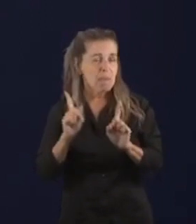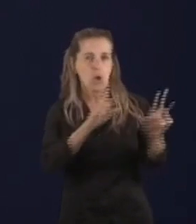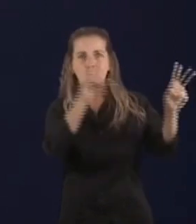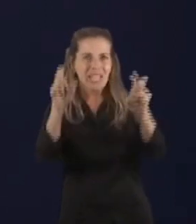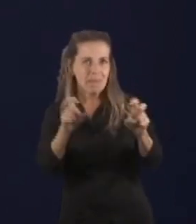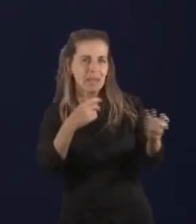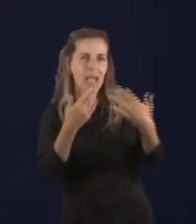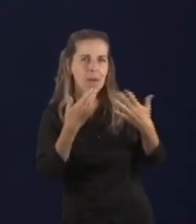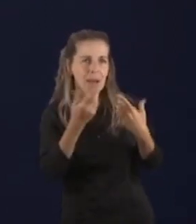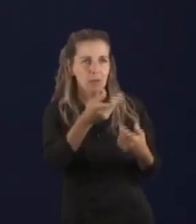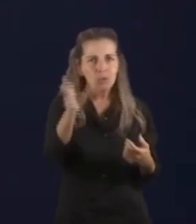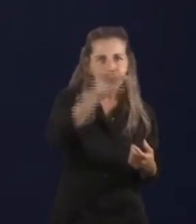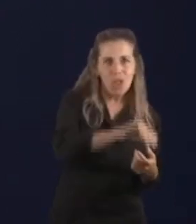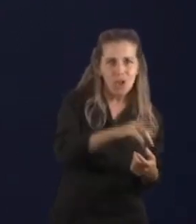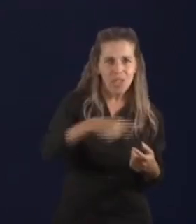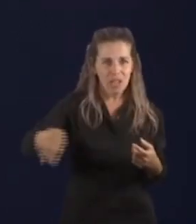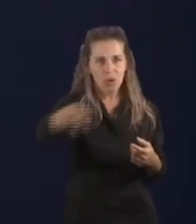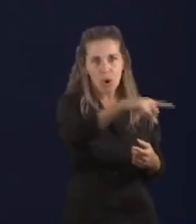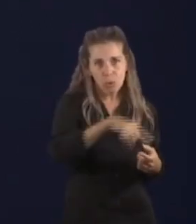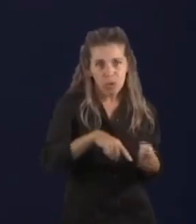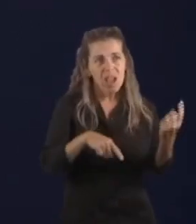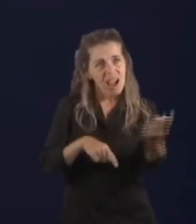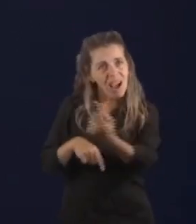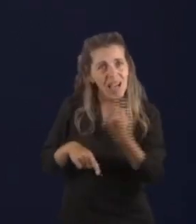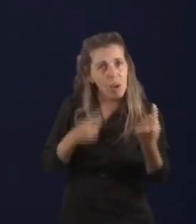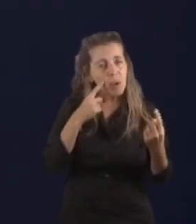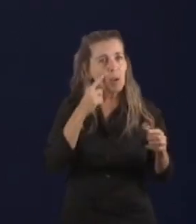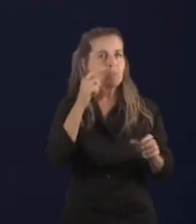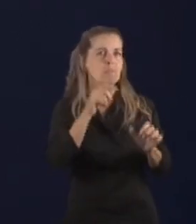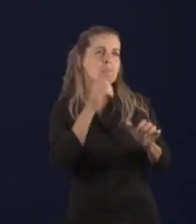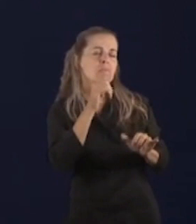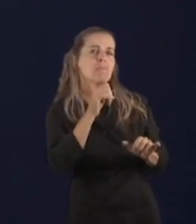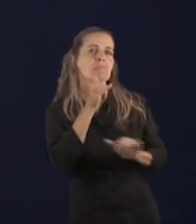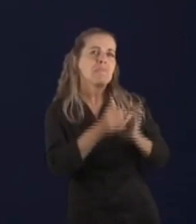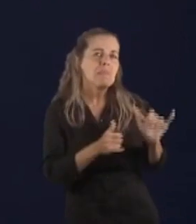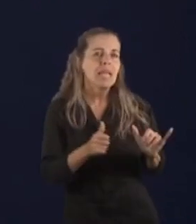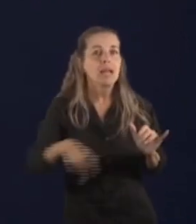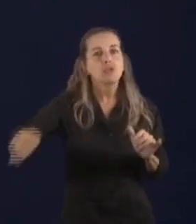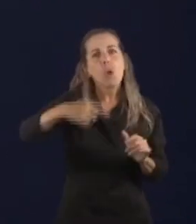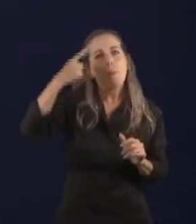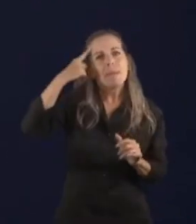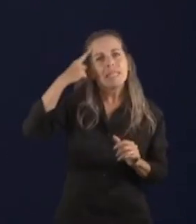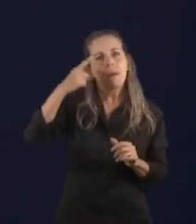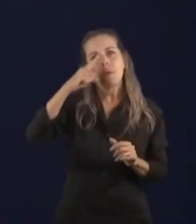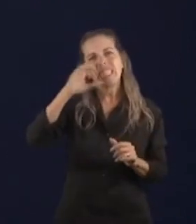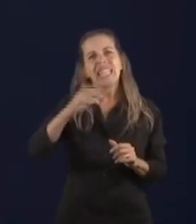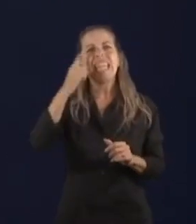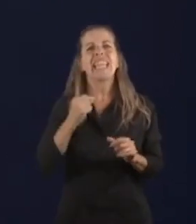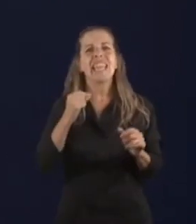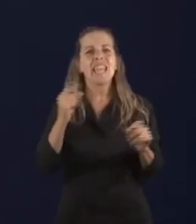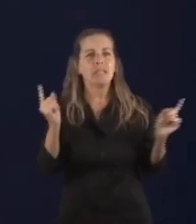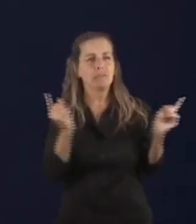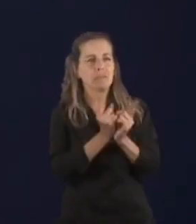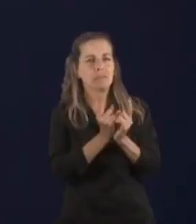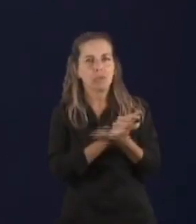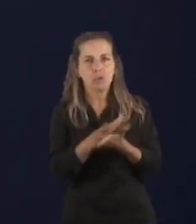ustedes no sino que ustedes mismos de motus propio lo publican en los medios s va a resolver en 70 días Bueno